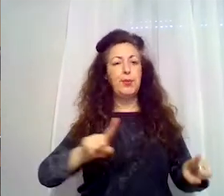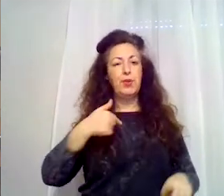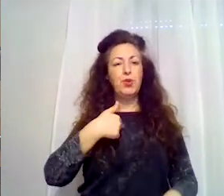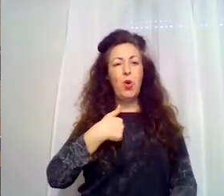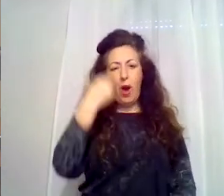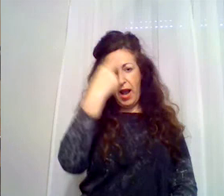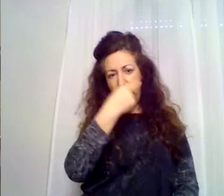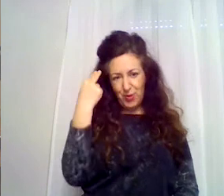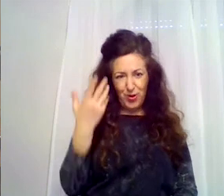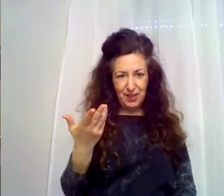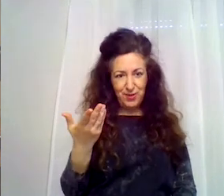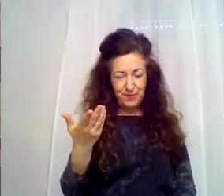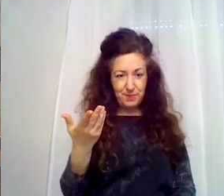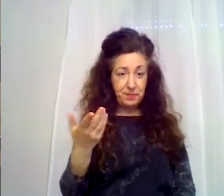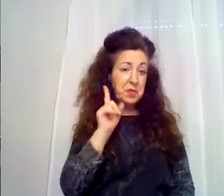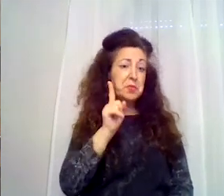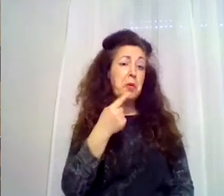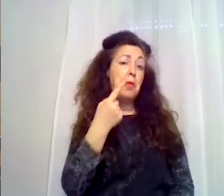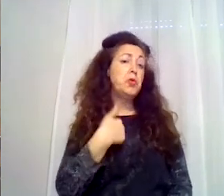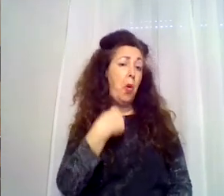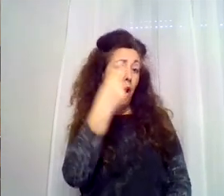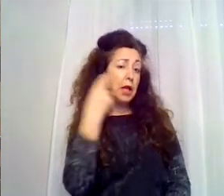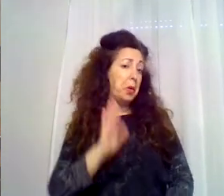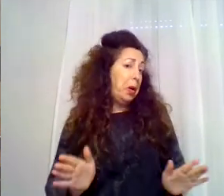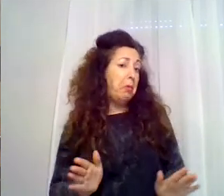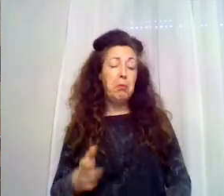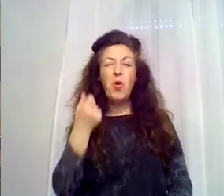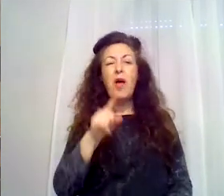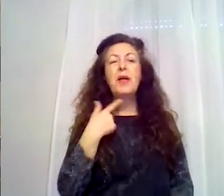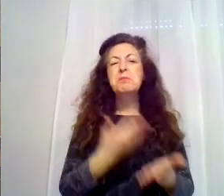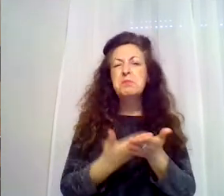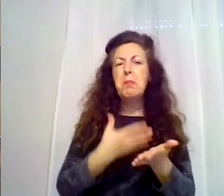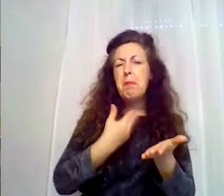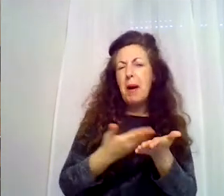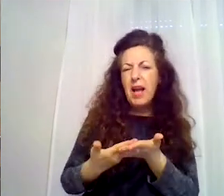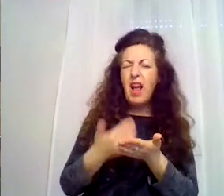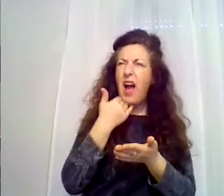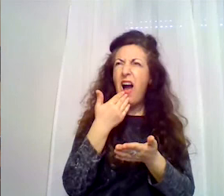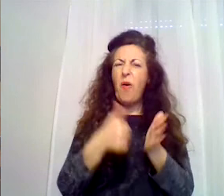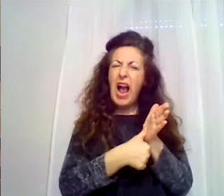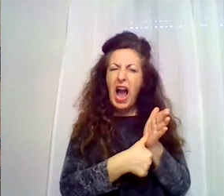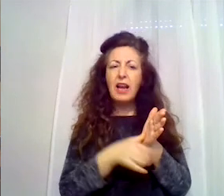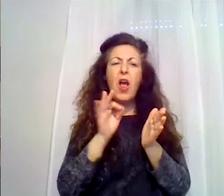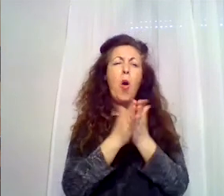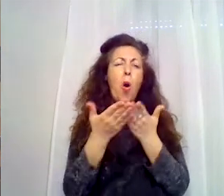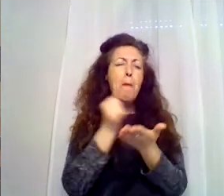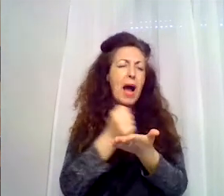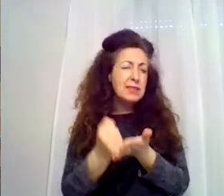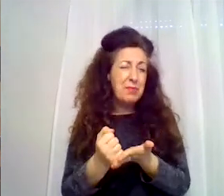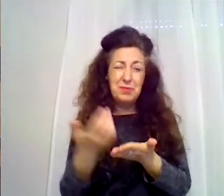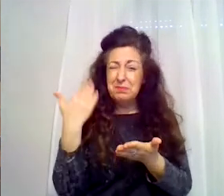mucho la atención y estarían las sirenas de la policía continuamente ahí alrededor. En aquel tiempo eso debía ser bastante